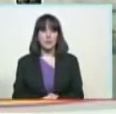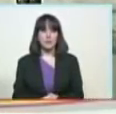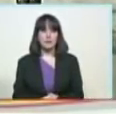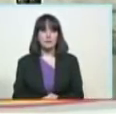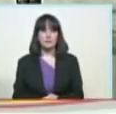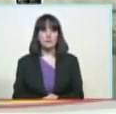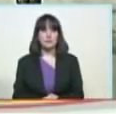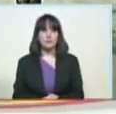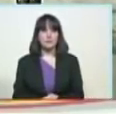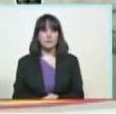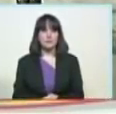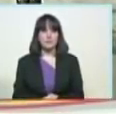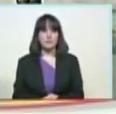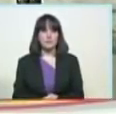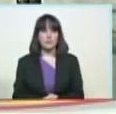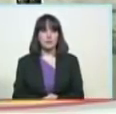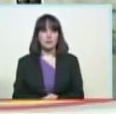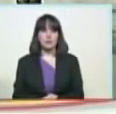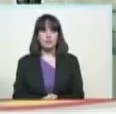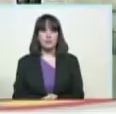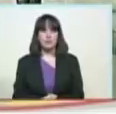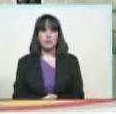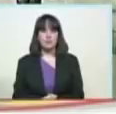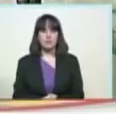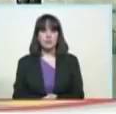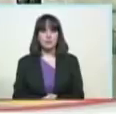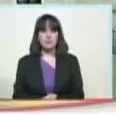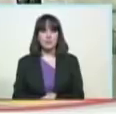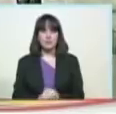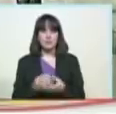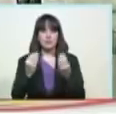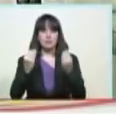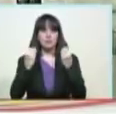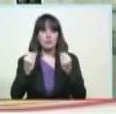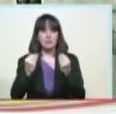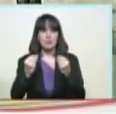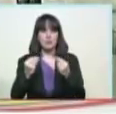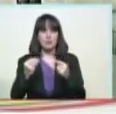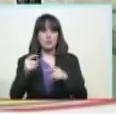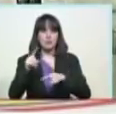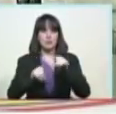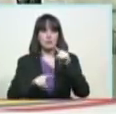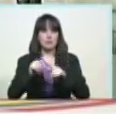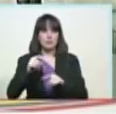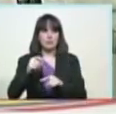sin tomatis mo de ningún tipo bastante